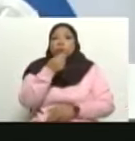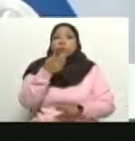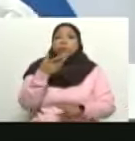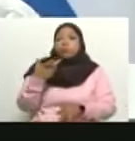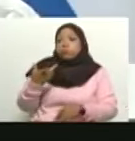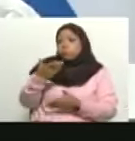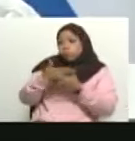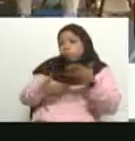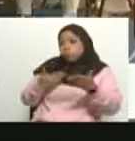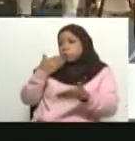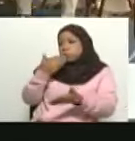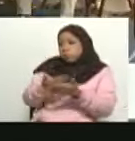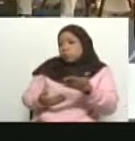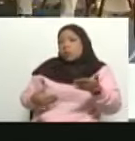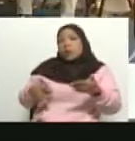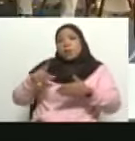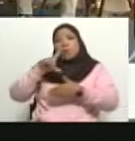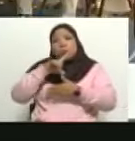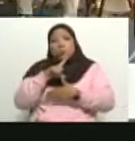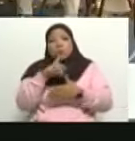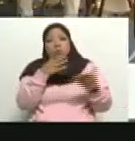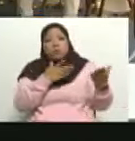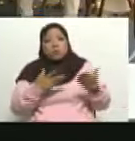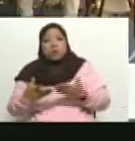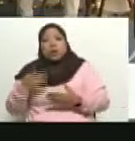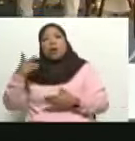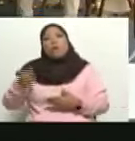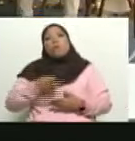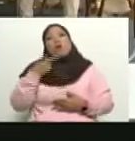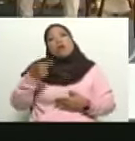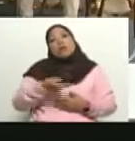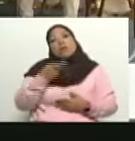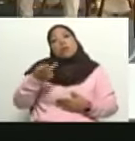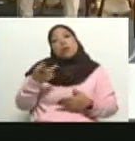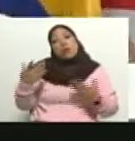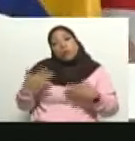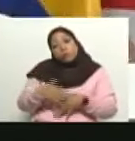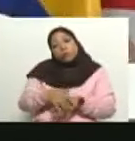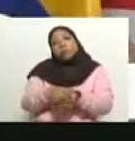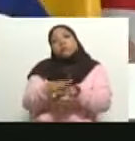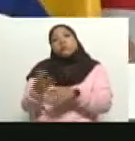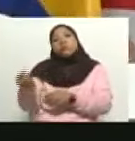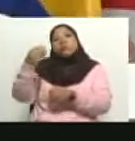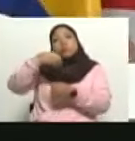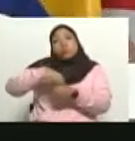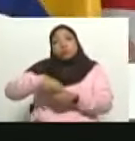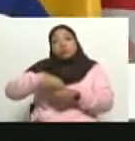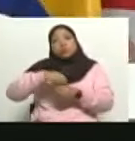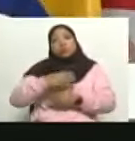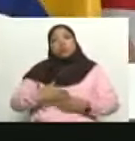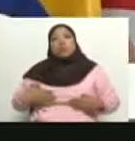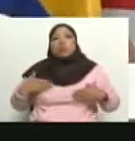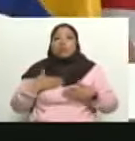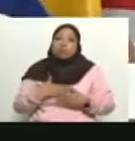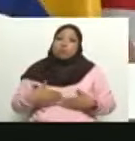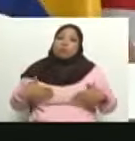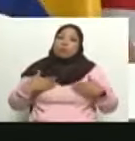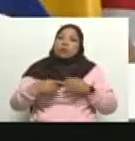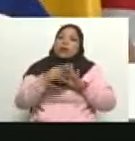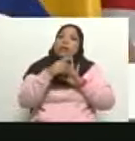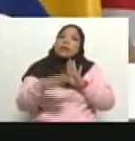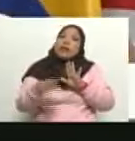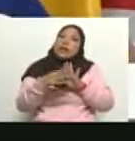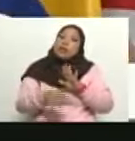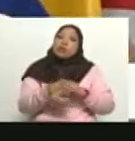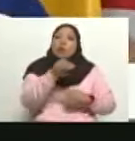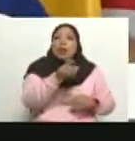pidiendo precisamente a los países de acogida una política más consona con los derechos de los